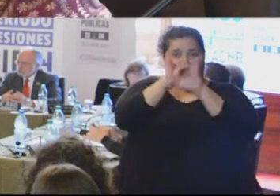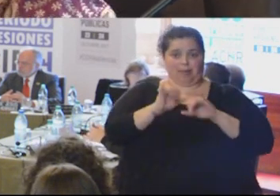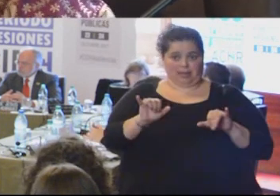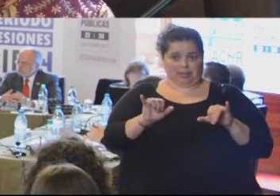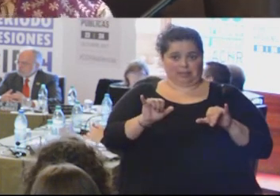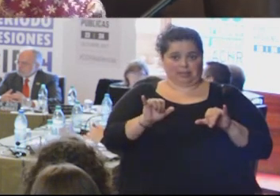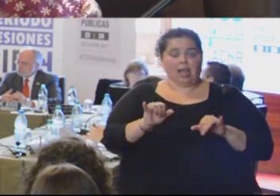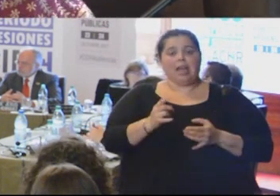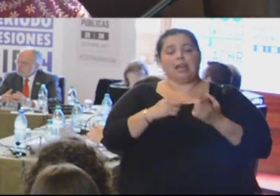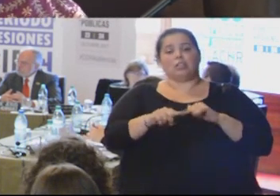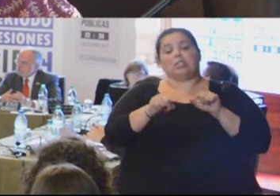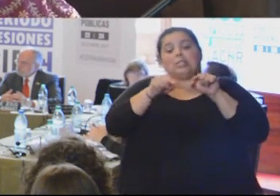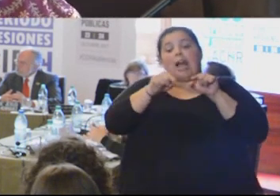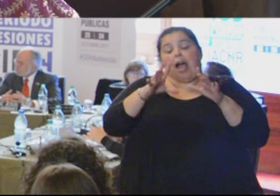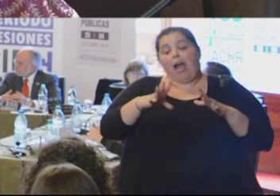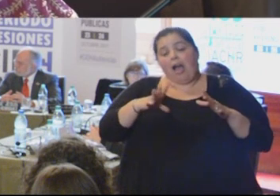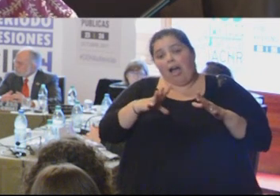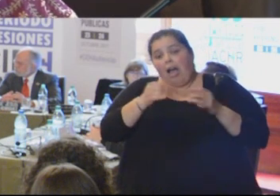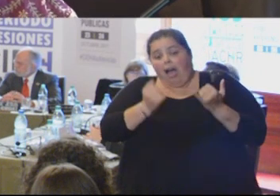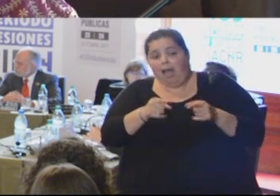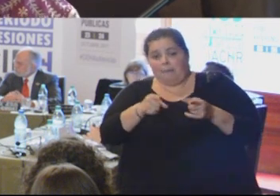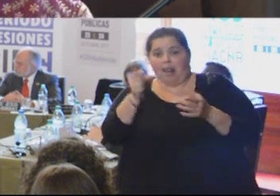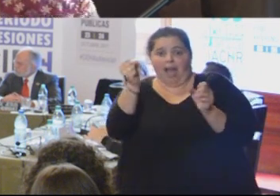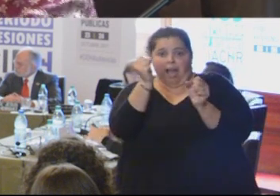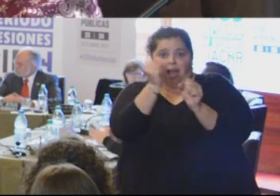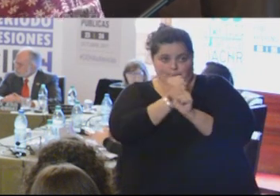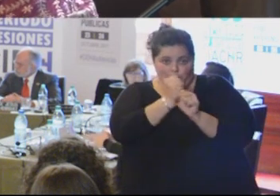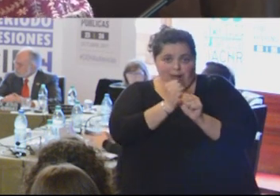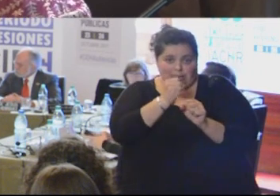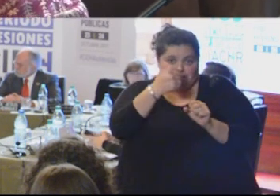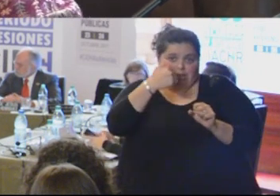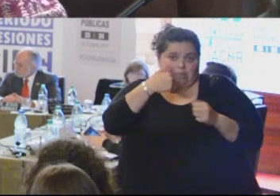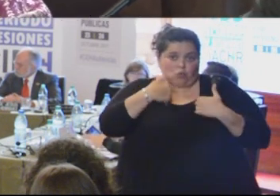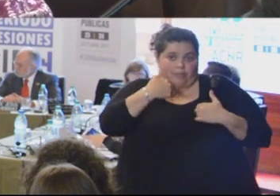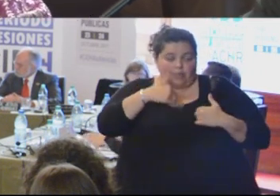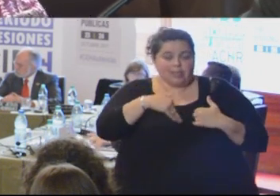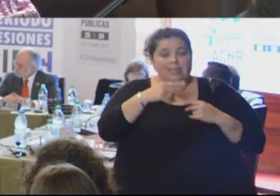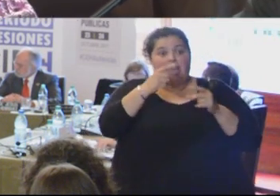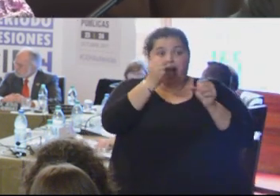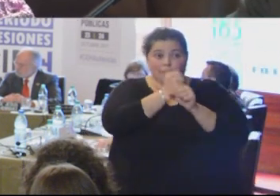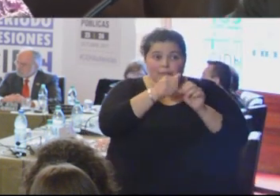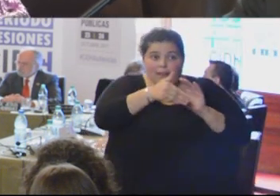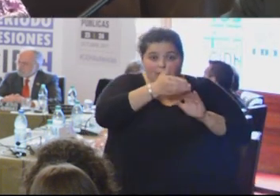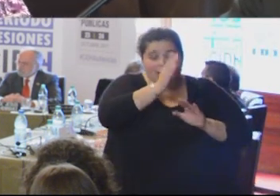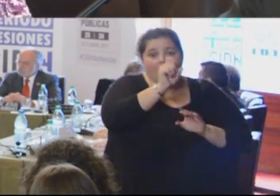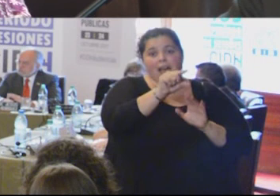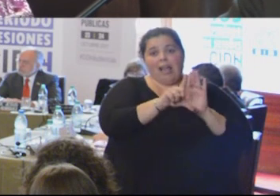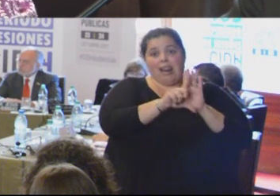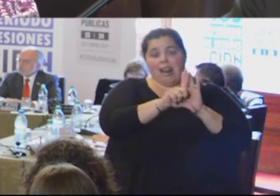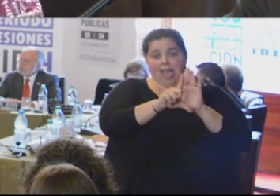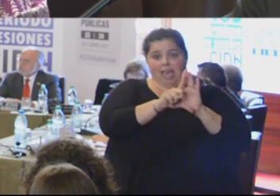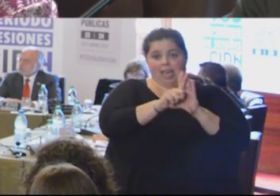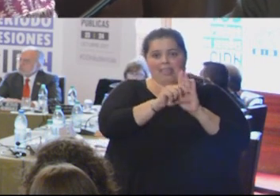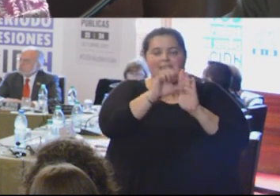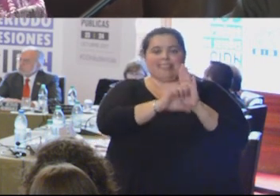esta para aprobarse tengo entendido esta ley estatutaria mi pregunta sería